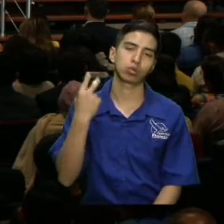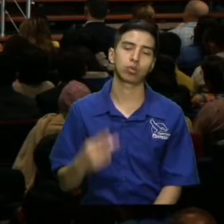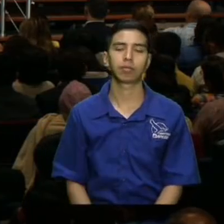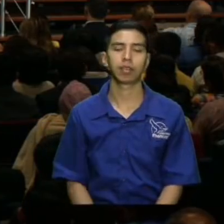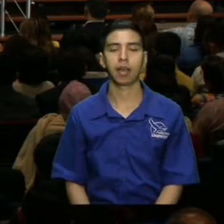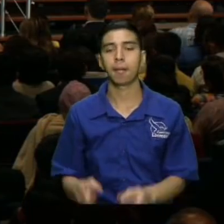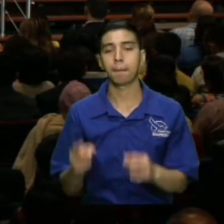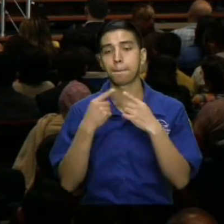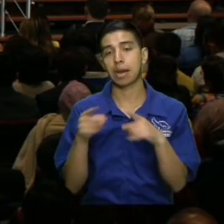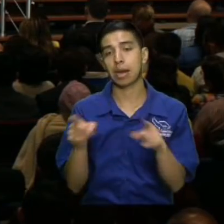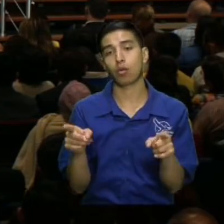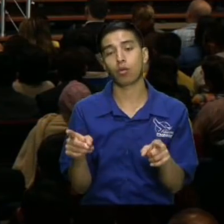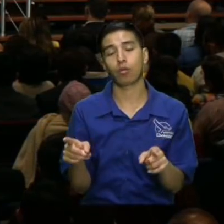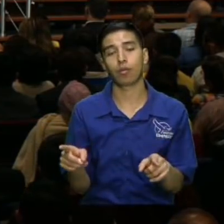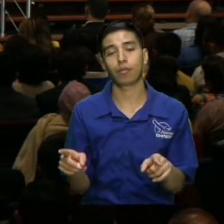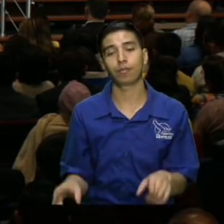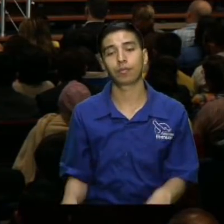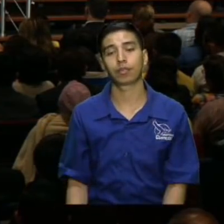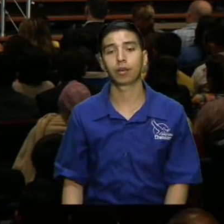Pero la razón